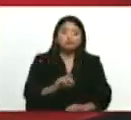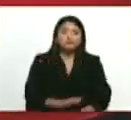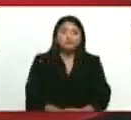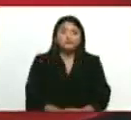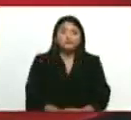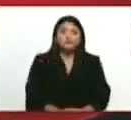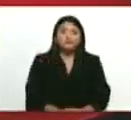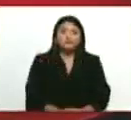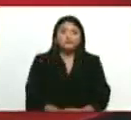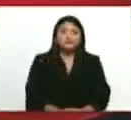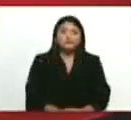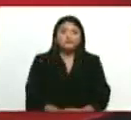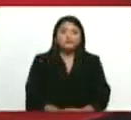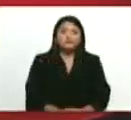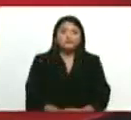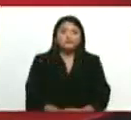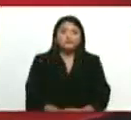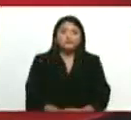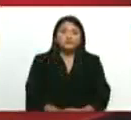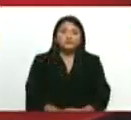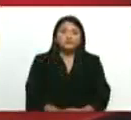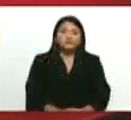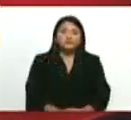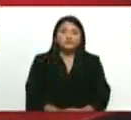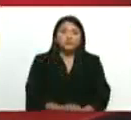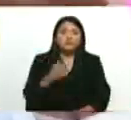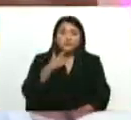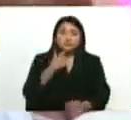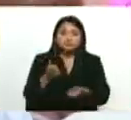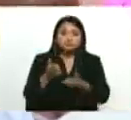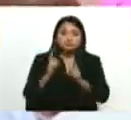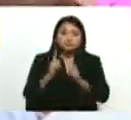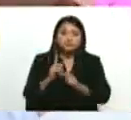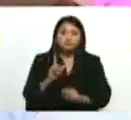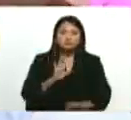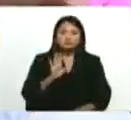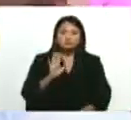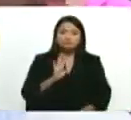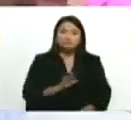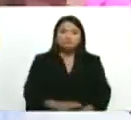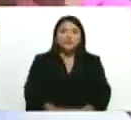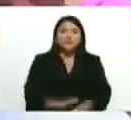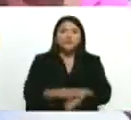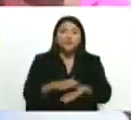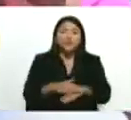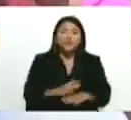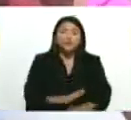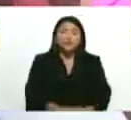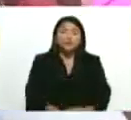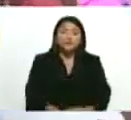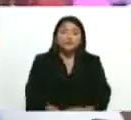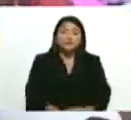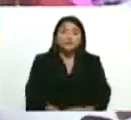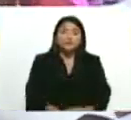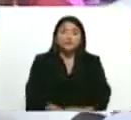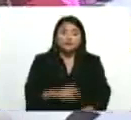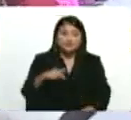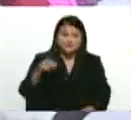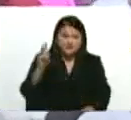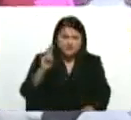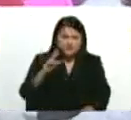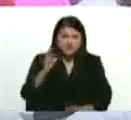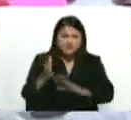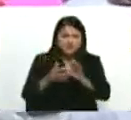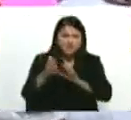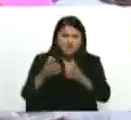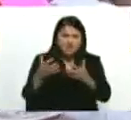cuerpo, no darles ningún tipo de ventaja, porque este pueblo no merece más violencia de parte de